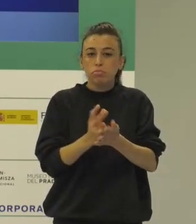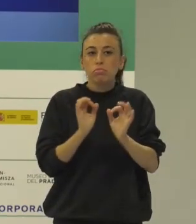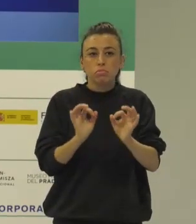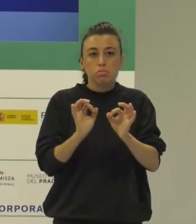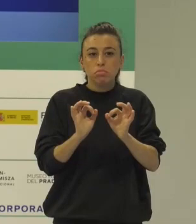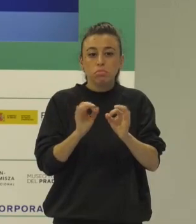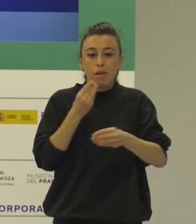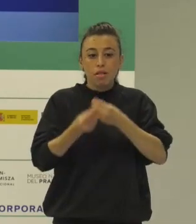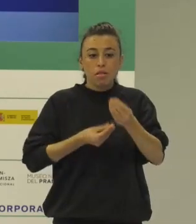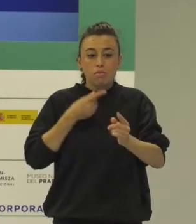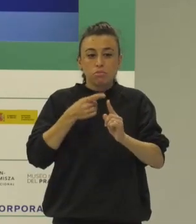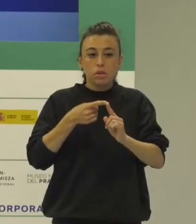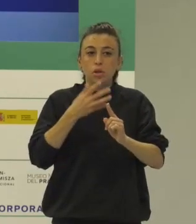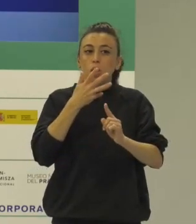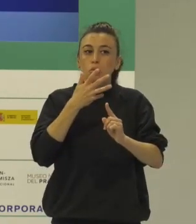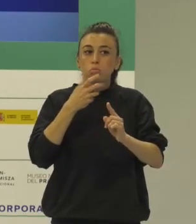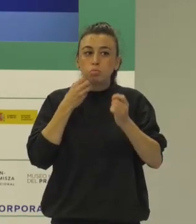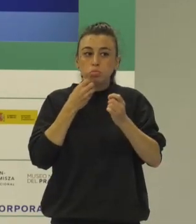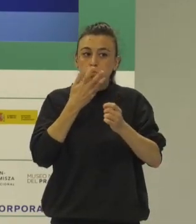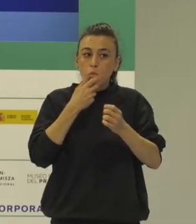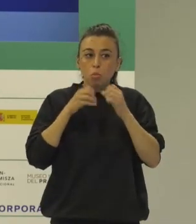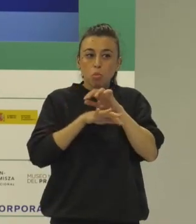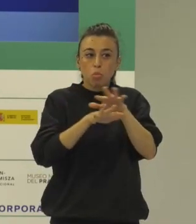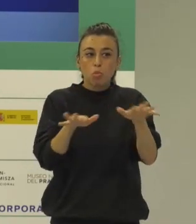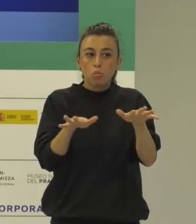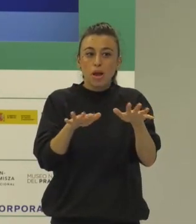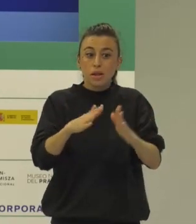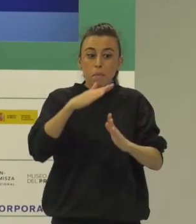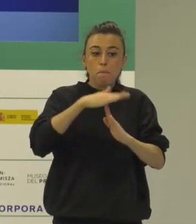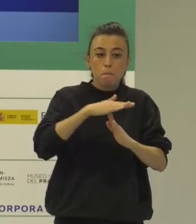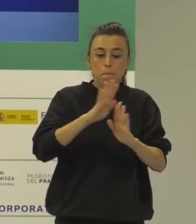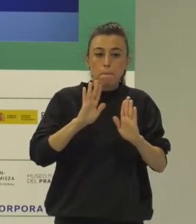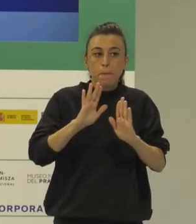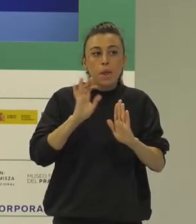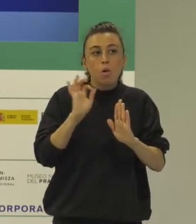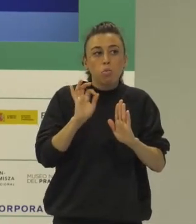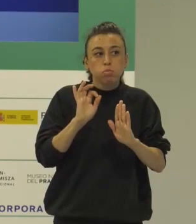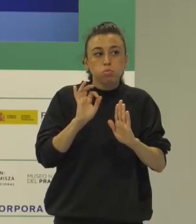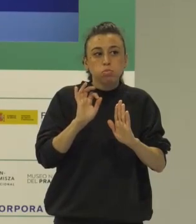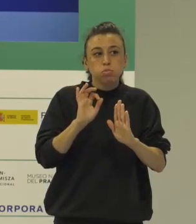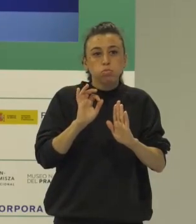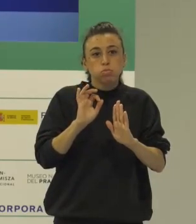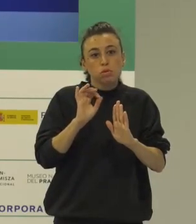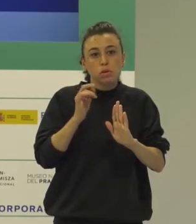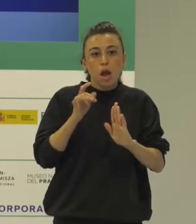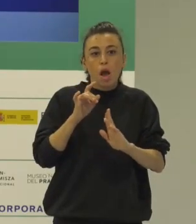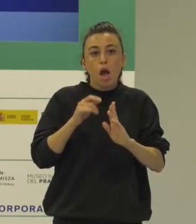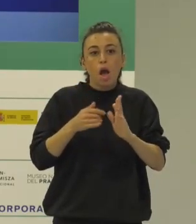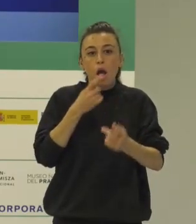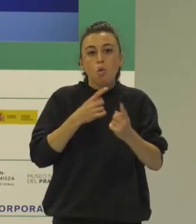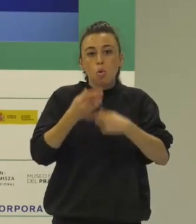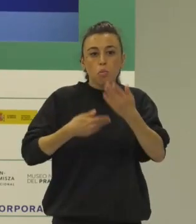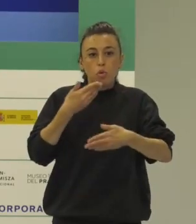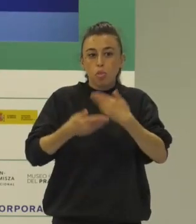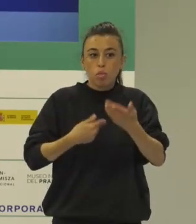que se conozca y para que pare, digamos, se detenga o por lo menos se puedan revertir algunos procesos que han